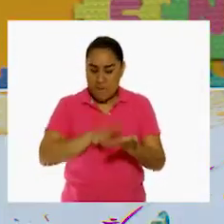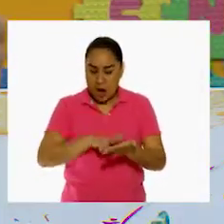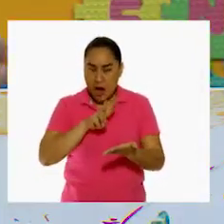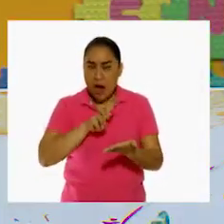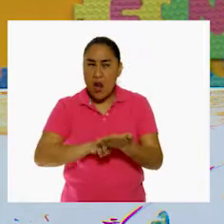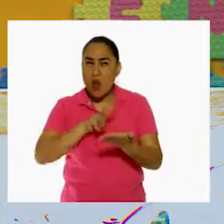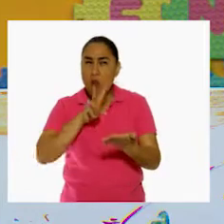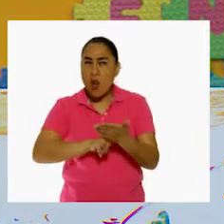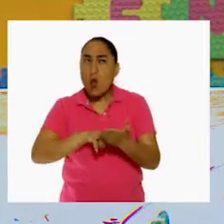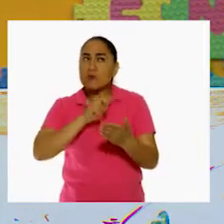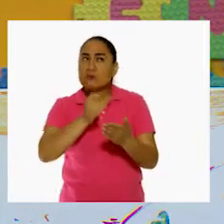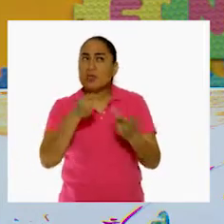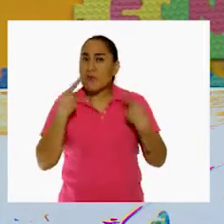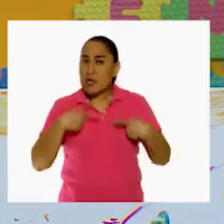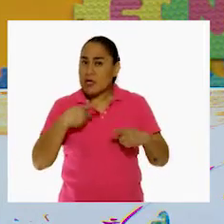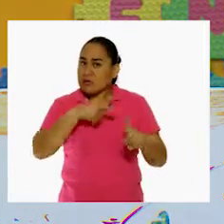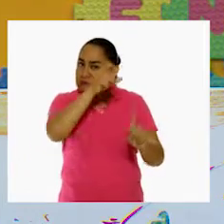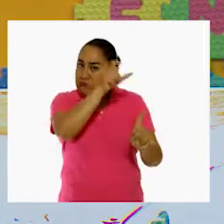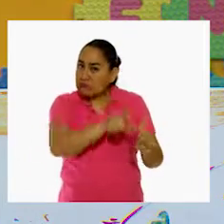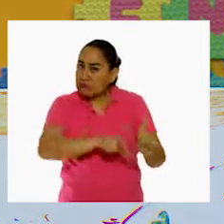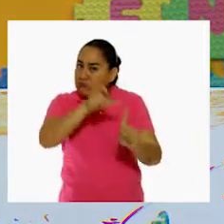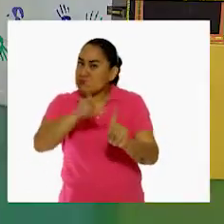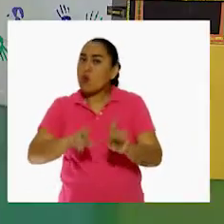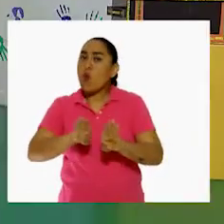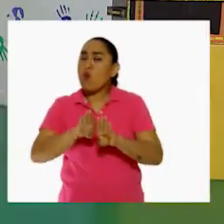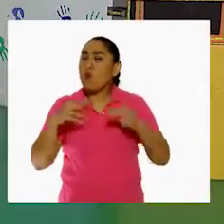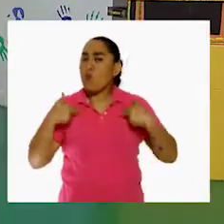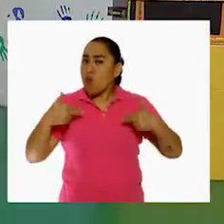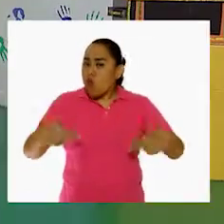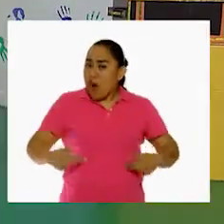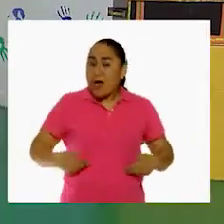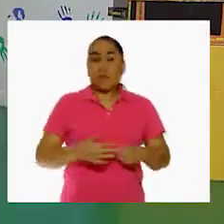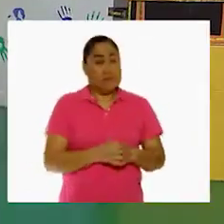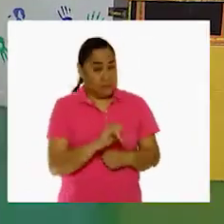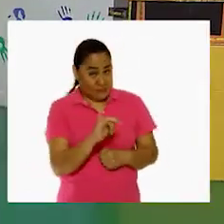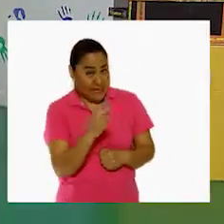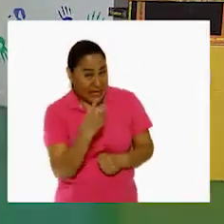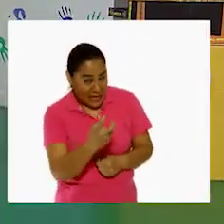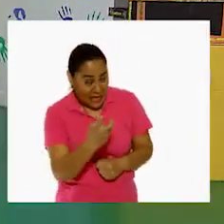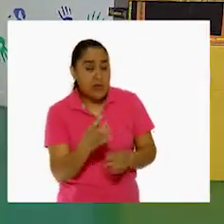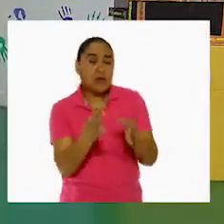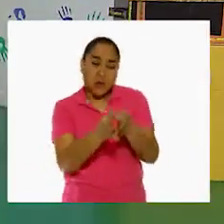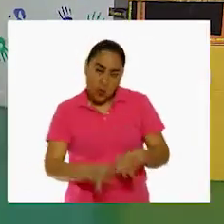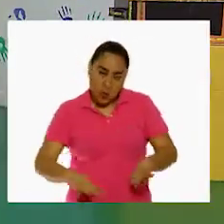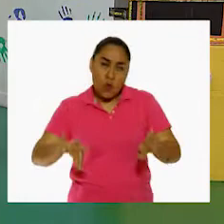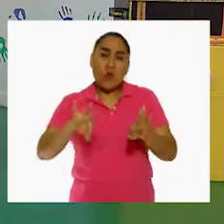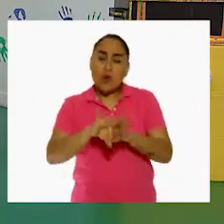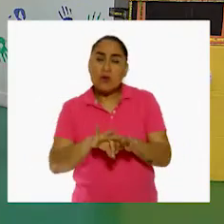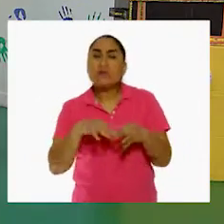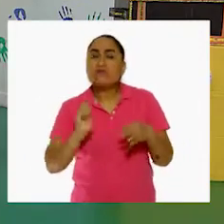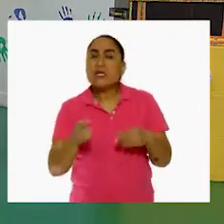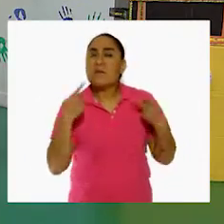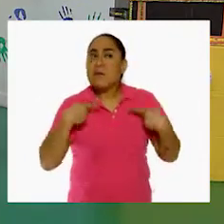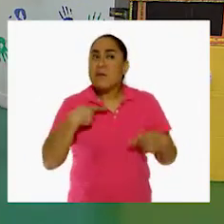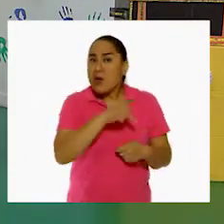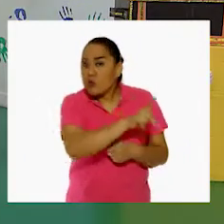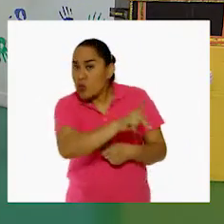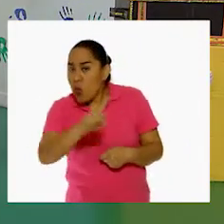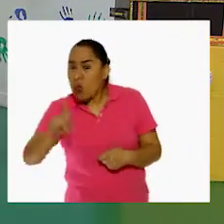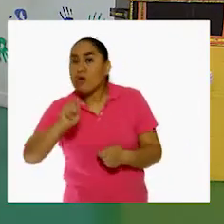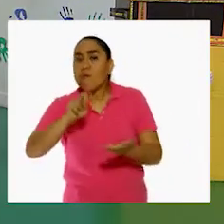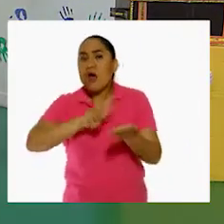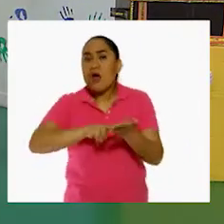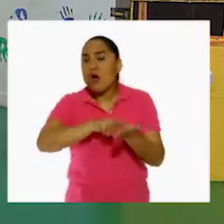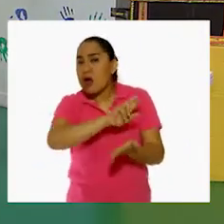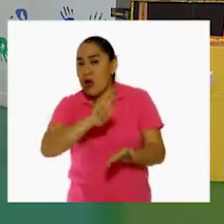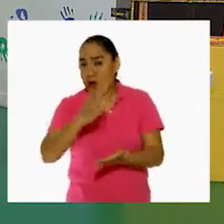ser seres humanos? Sí, Gloria. Y es muy importante reconocer el valor que todas las personas tenemos y para ello vamos a